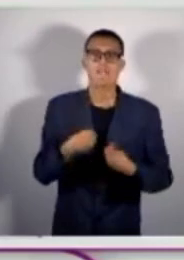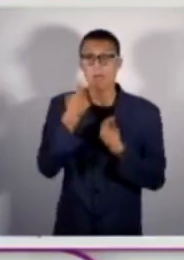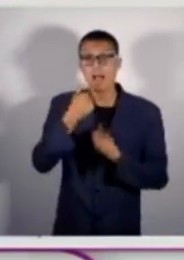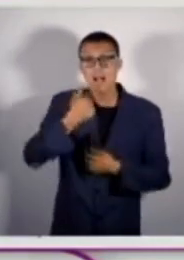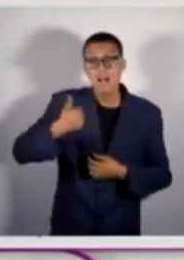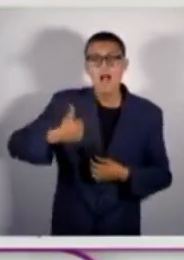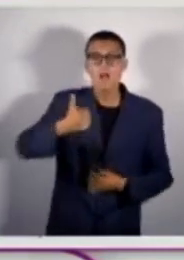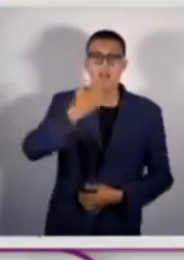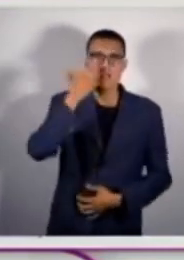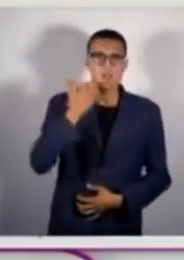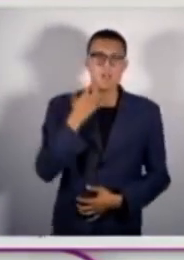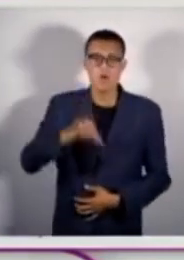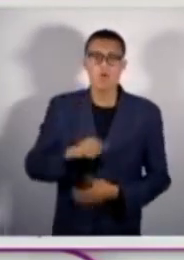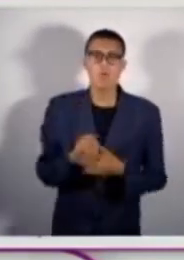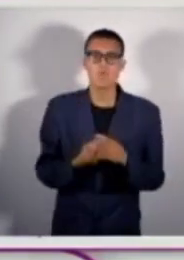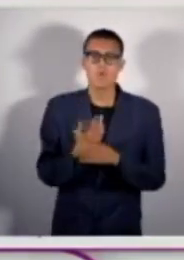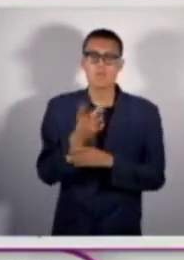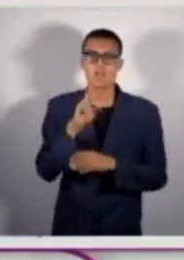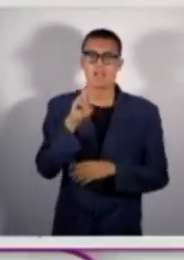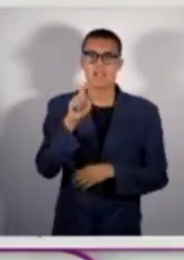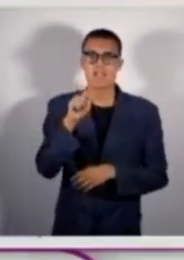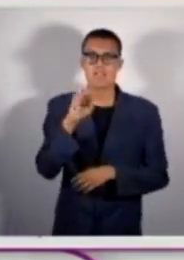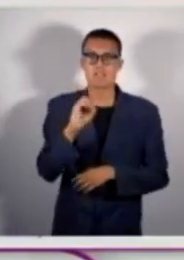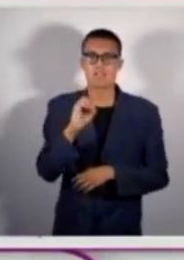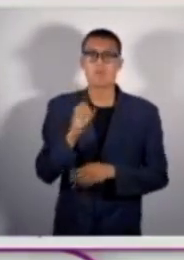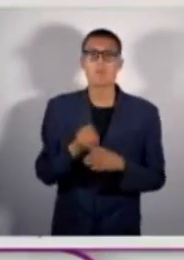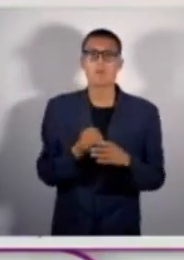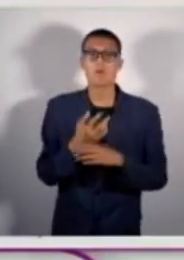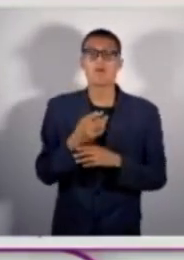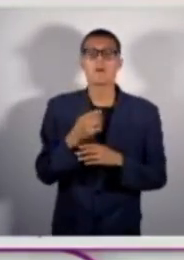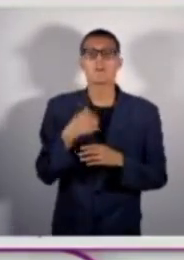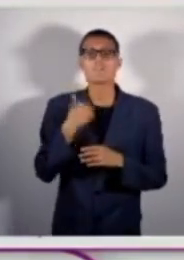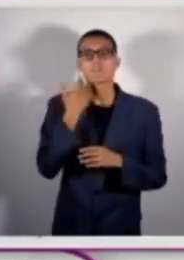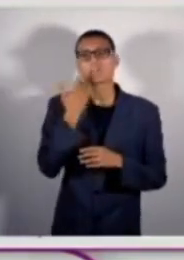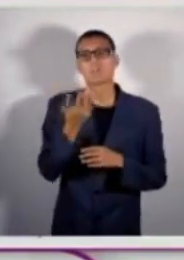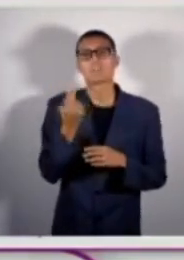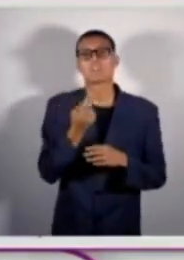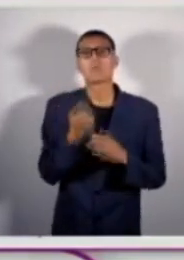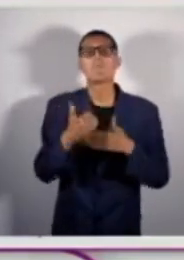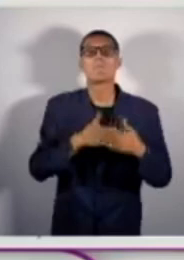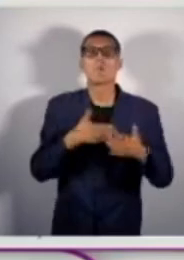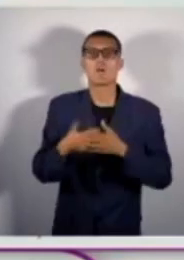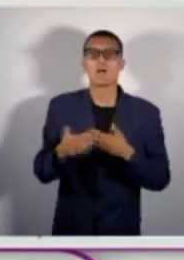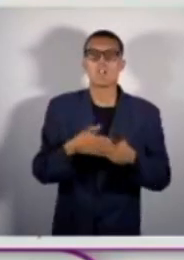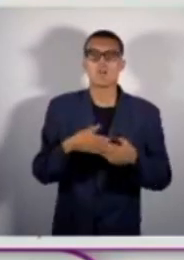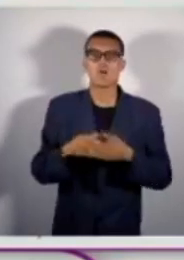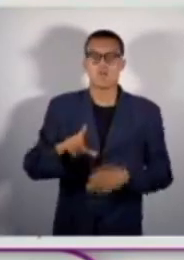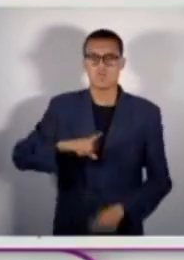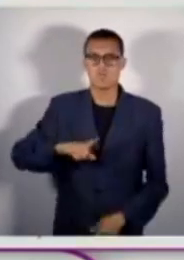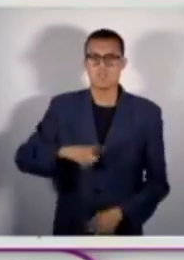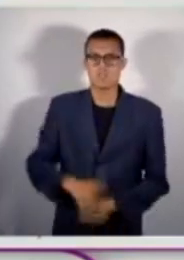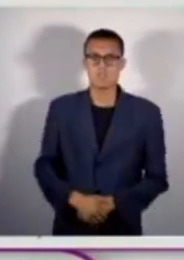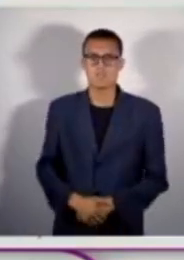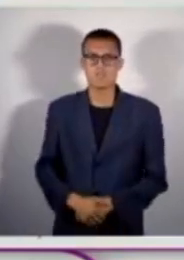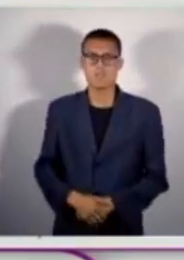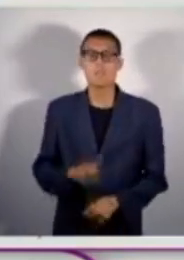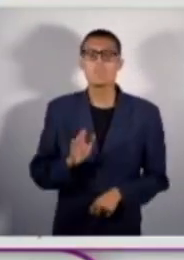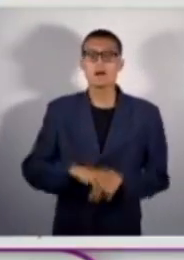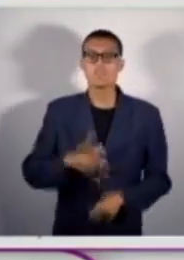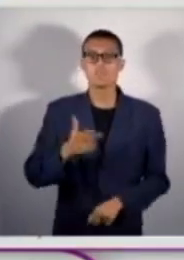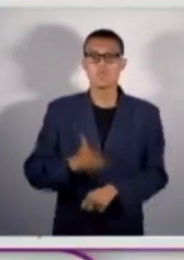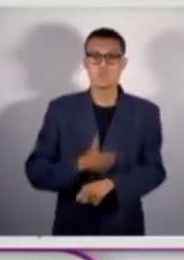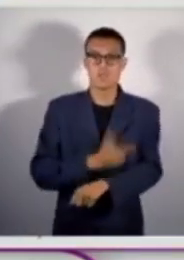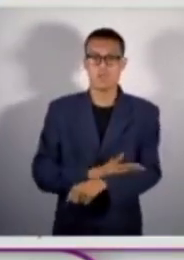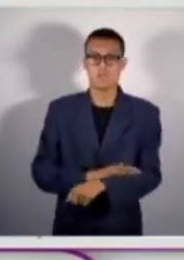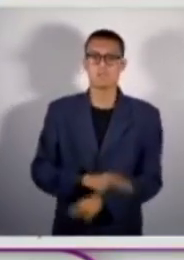los leoneses. Hoy tenemos nuevos retos. Ante estos retos, quiero hacer un nuevo modelo de gobierno, un modelo de gobierno más humano.